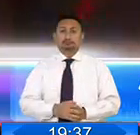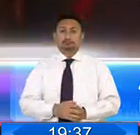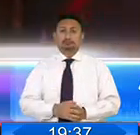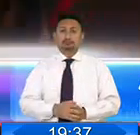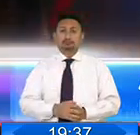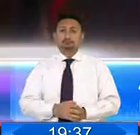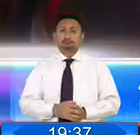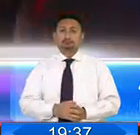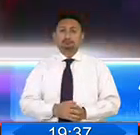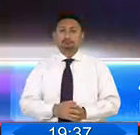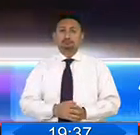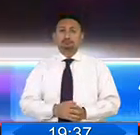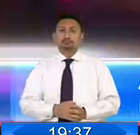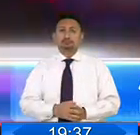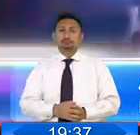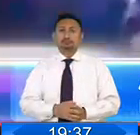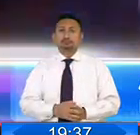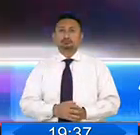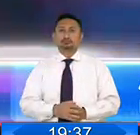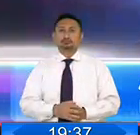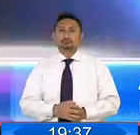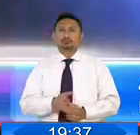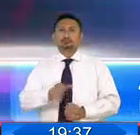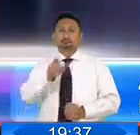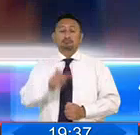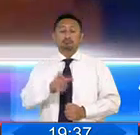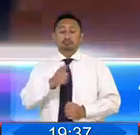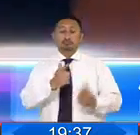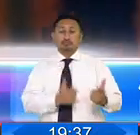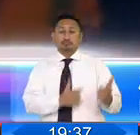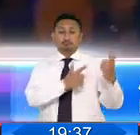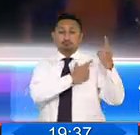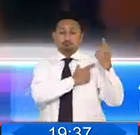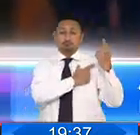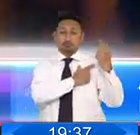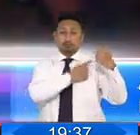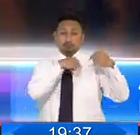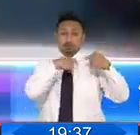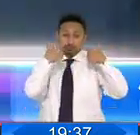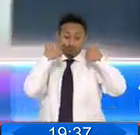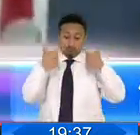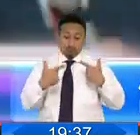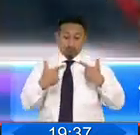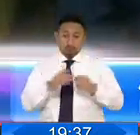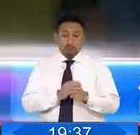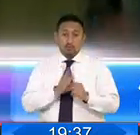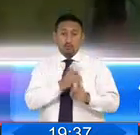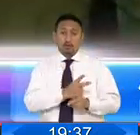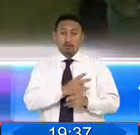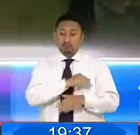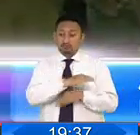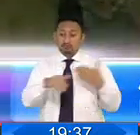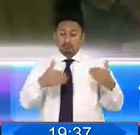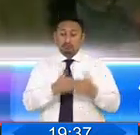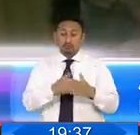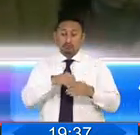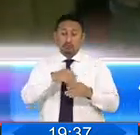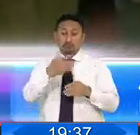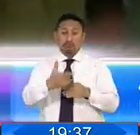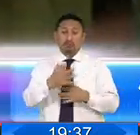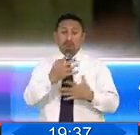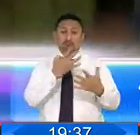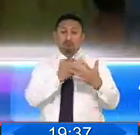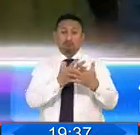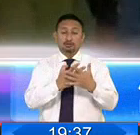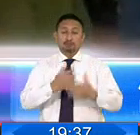mientras el personal de las Fuerzas Armadas continúa con el resguardo aquí en el exterior de este centro de